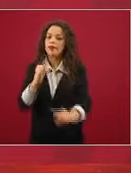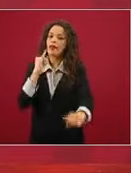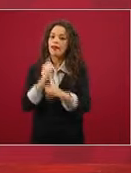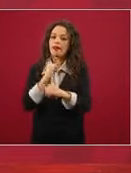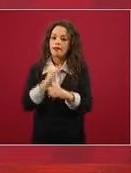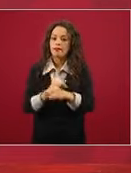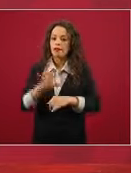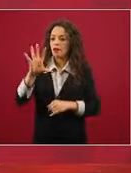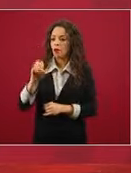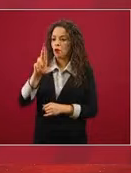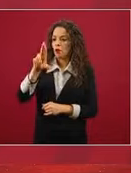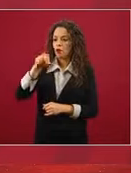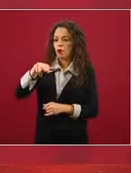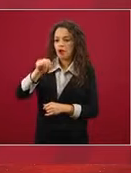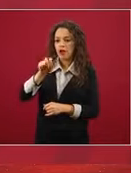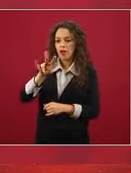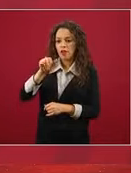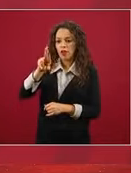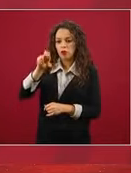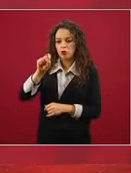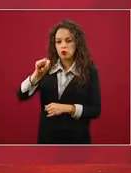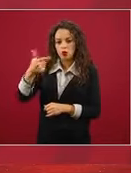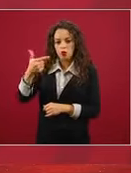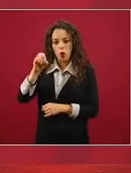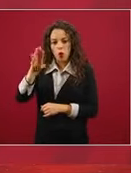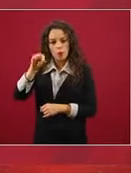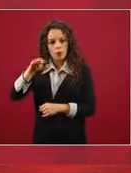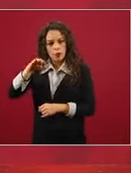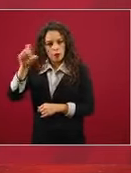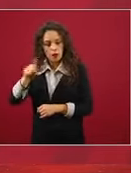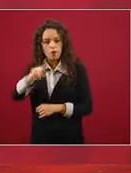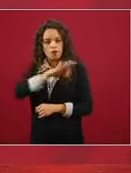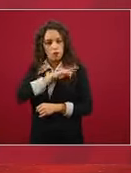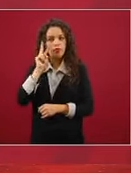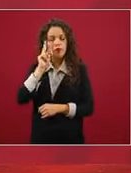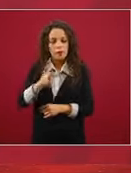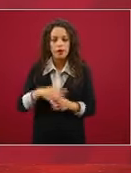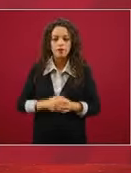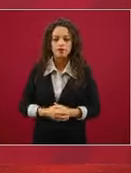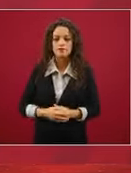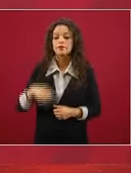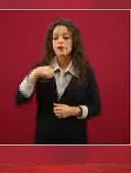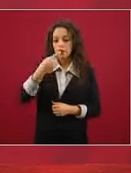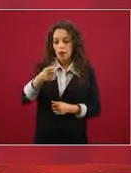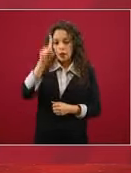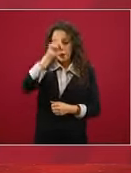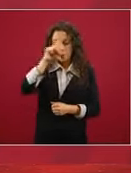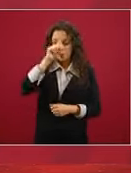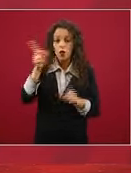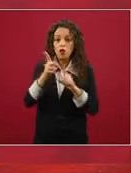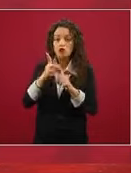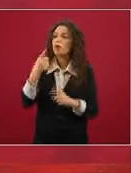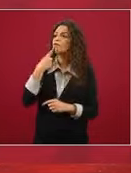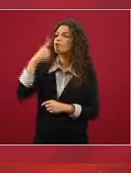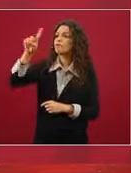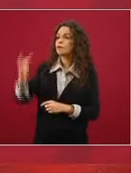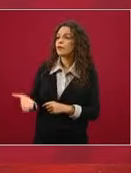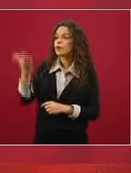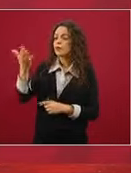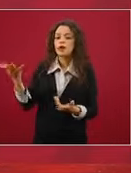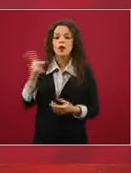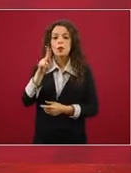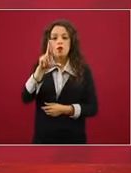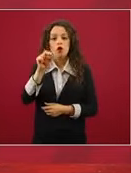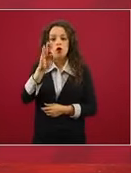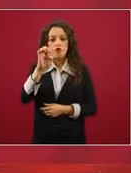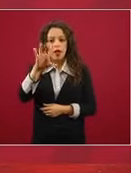da tiempo de explicarle a dónde haga su denuncia, sugiero que lo hagan a Profeco, es un punto de entrada, seguramente no resuelve todo,